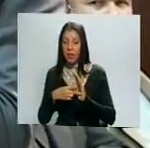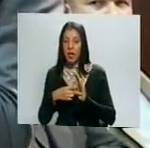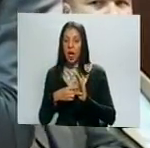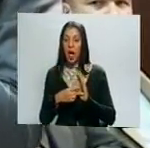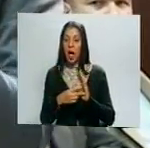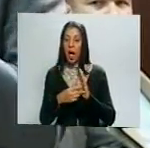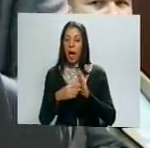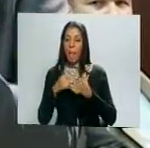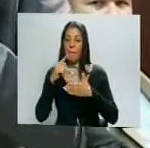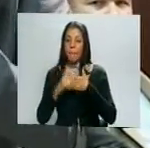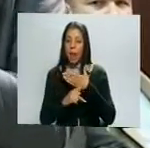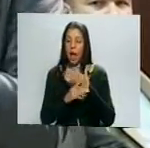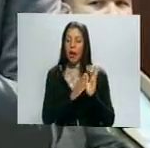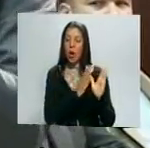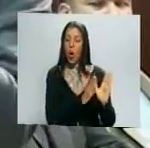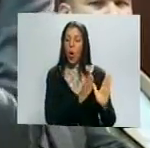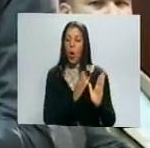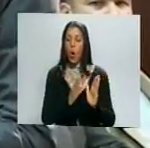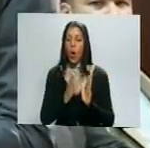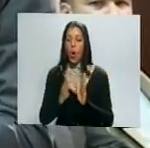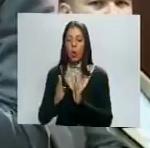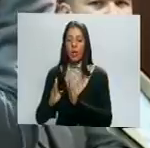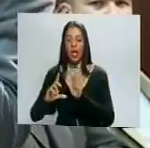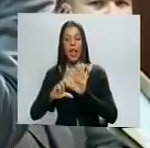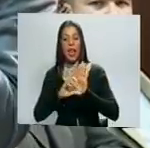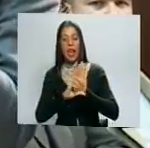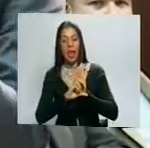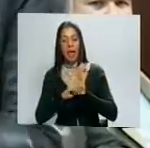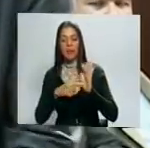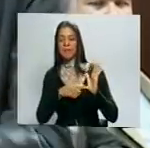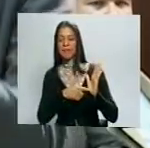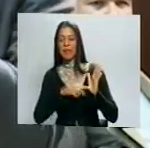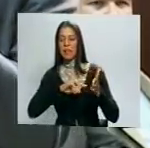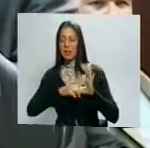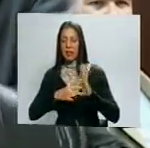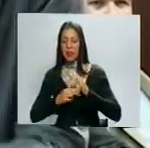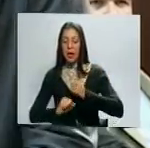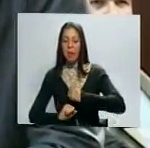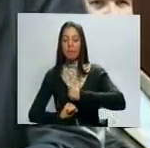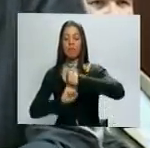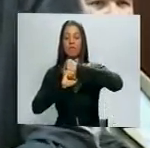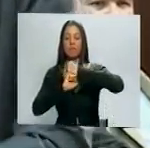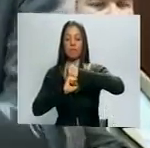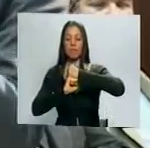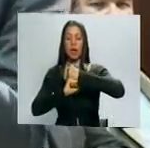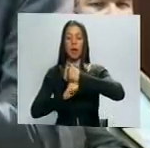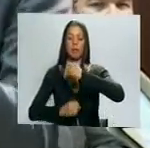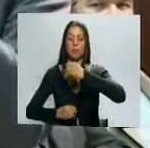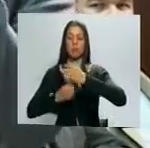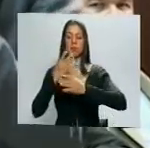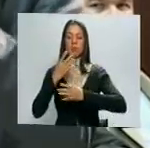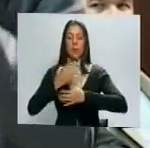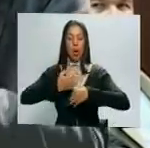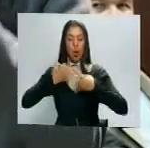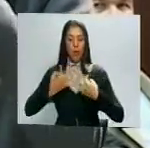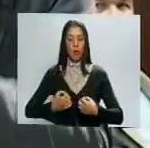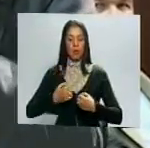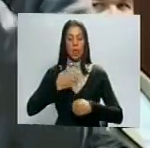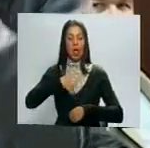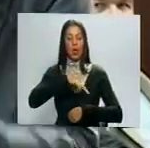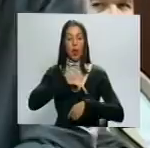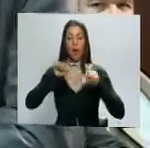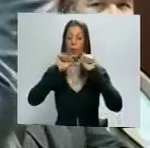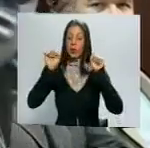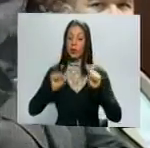organizativo. Representa la base para la construcción y consolidación de lo que debe ser nuestro nuevo